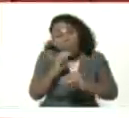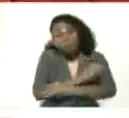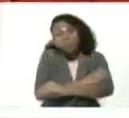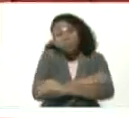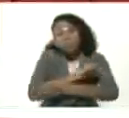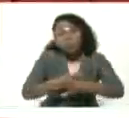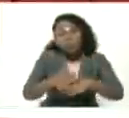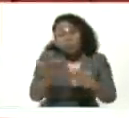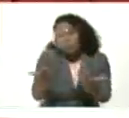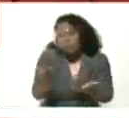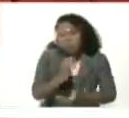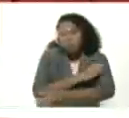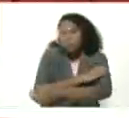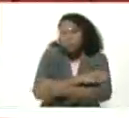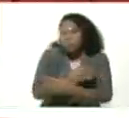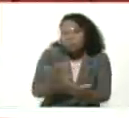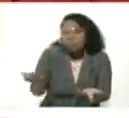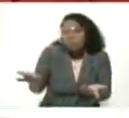oposición